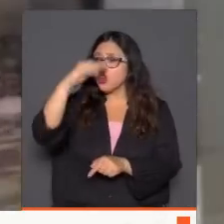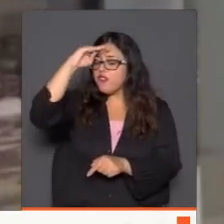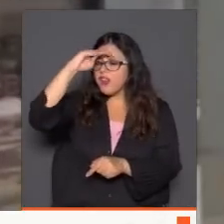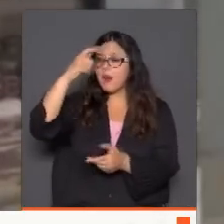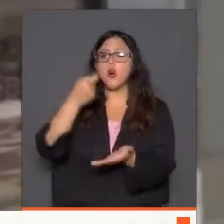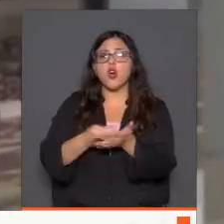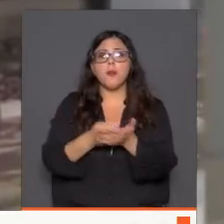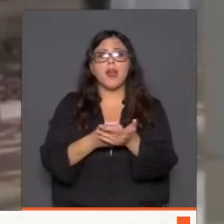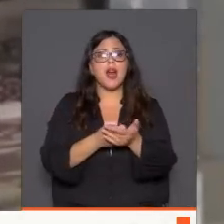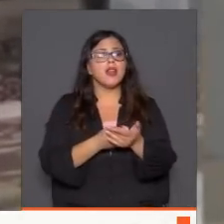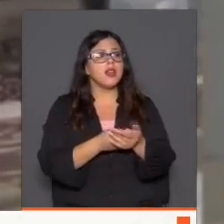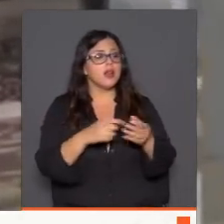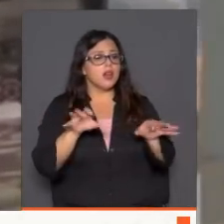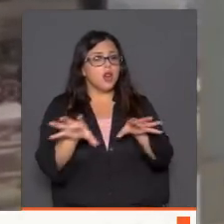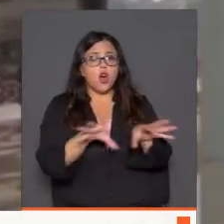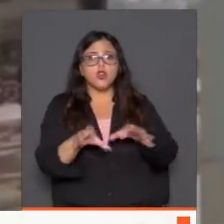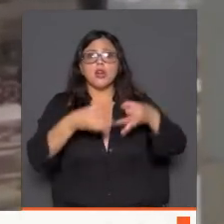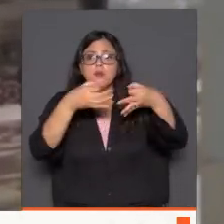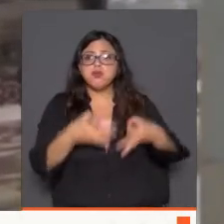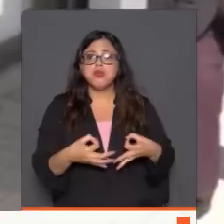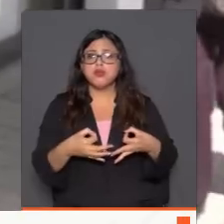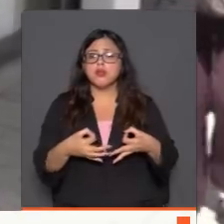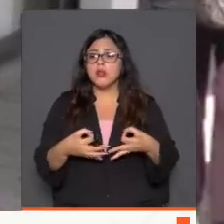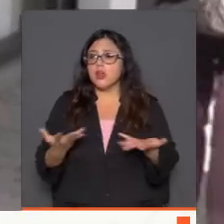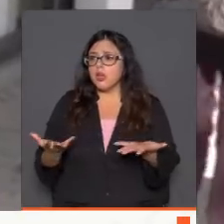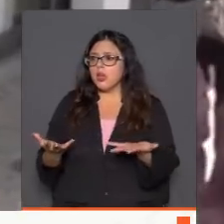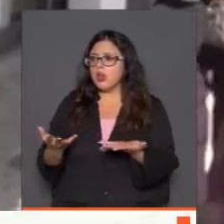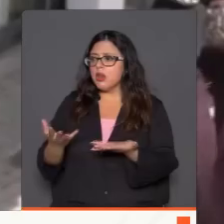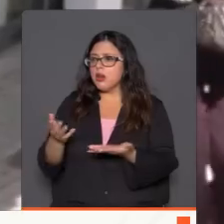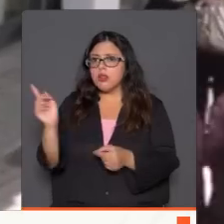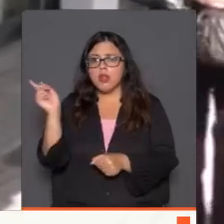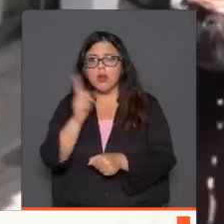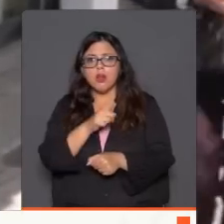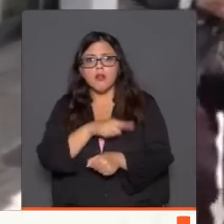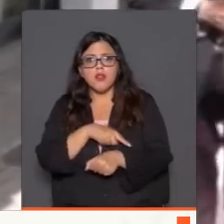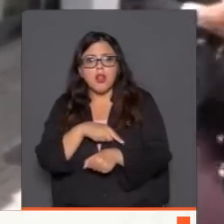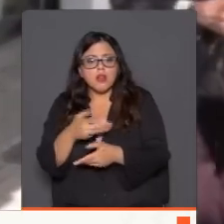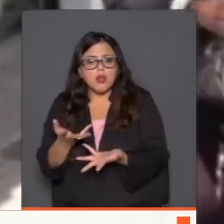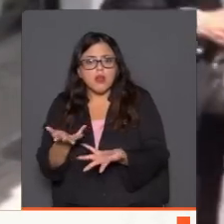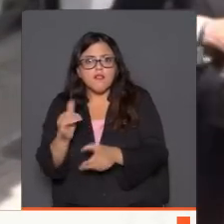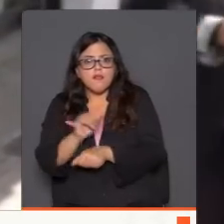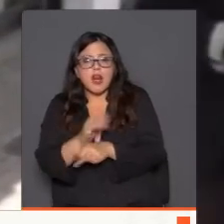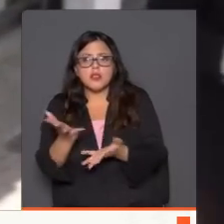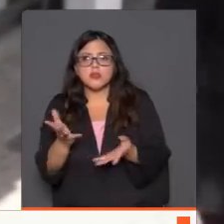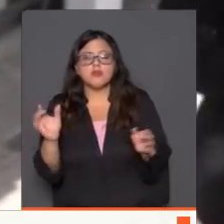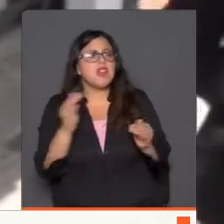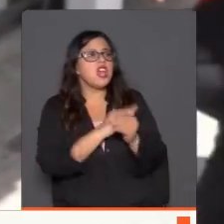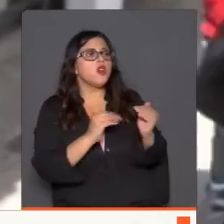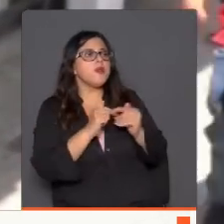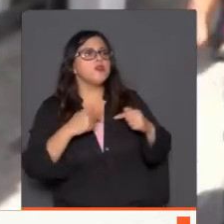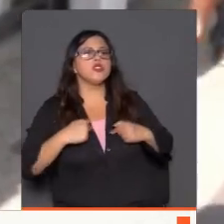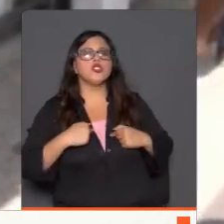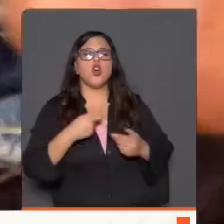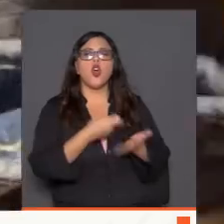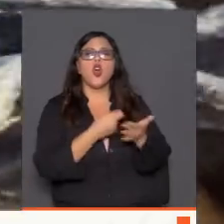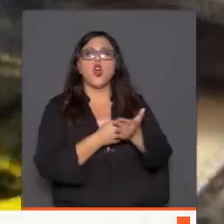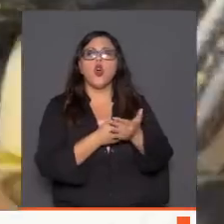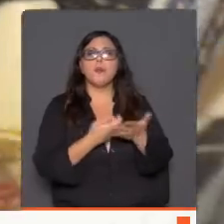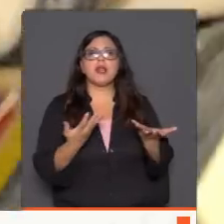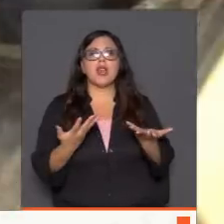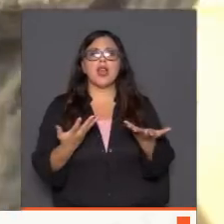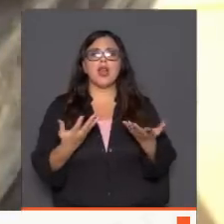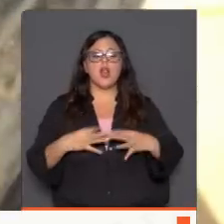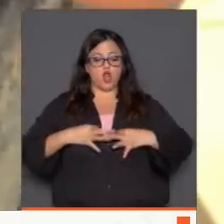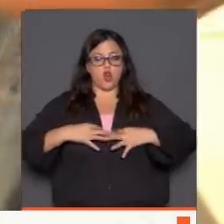pirateado. Quizás cuánto tiempo la gente confía compra. Es igual que si yo comprara ropa americana usada y la vendiera por nueva.